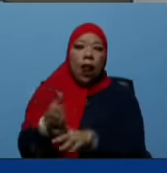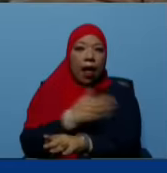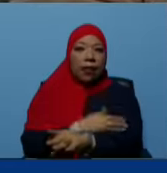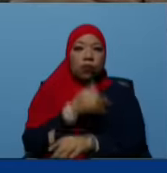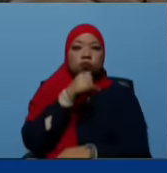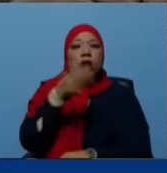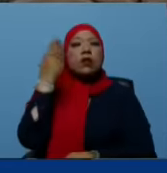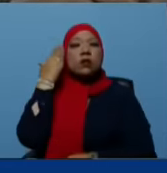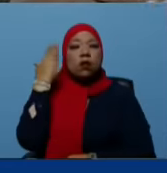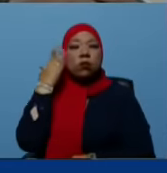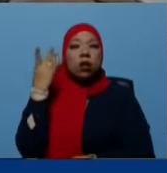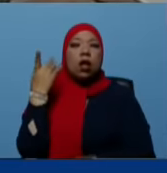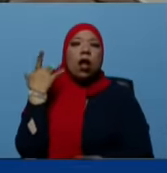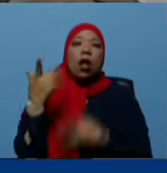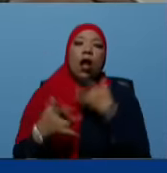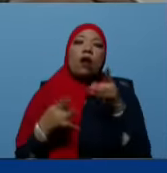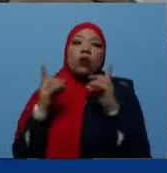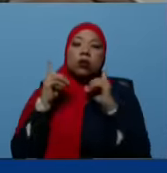y sabemos su desenlace